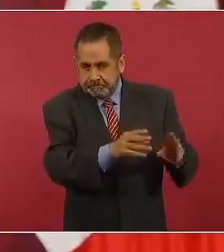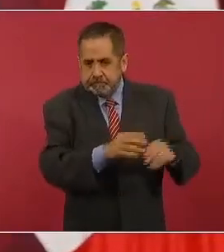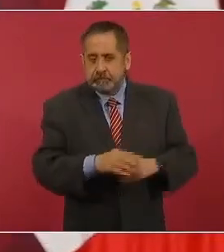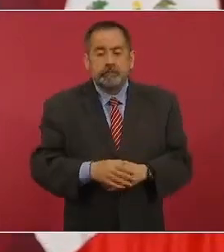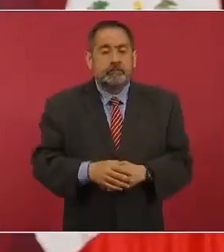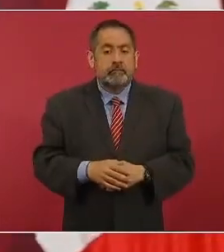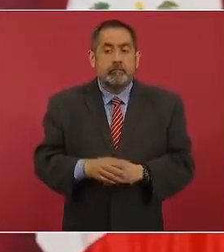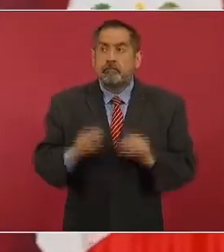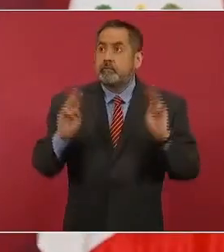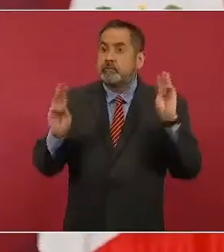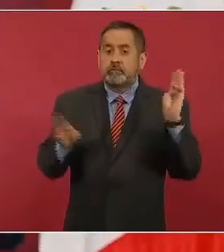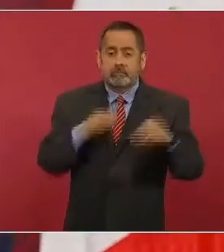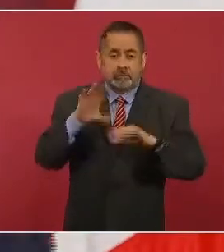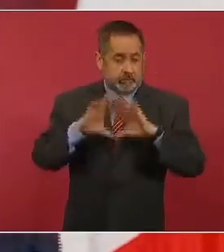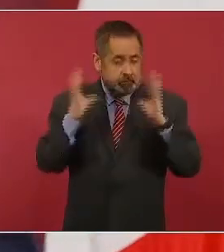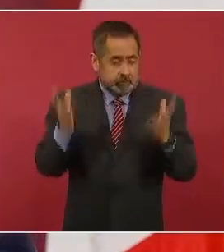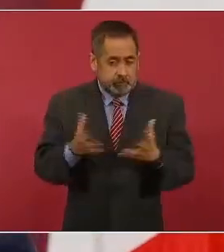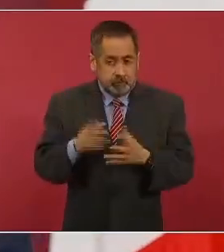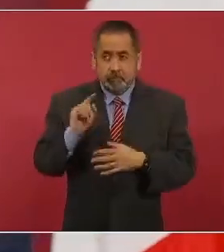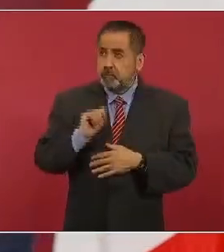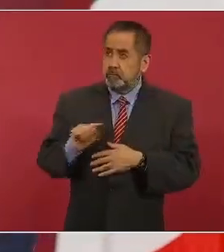no hay en el mundo